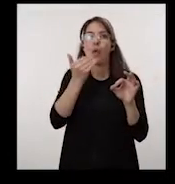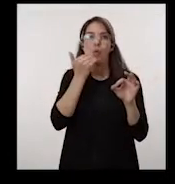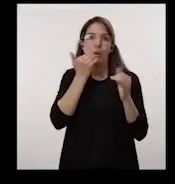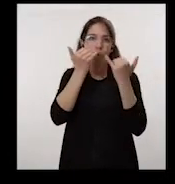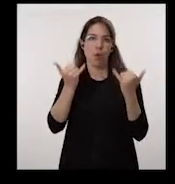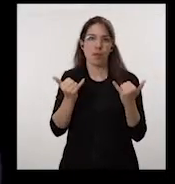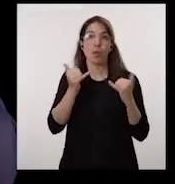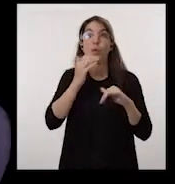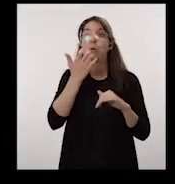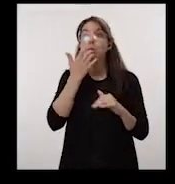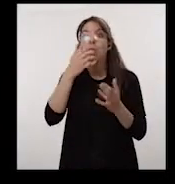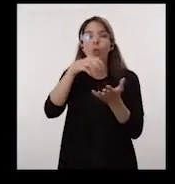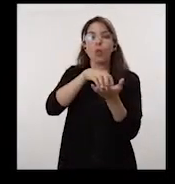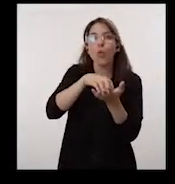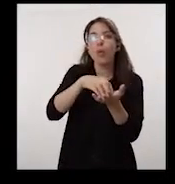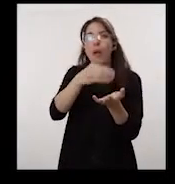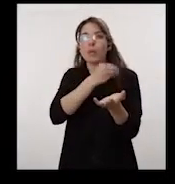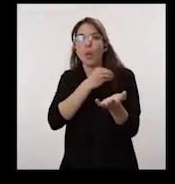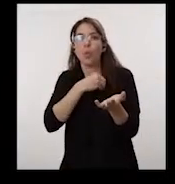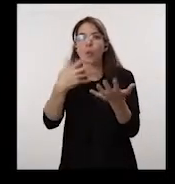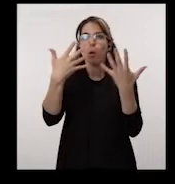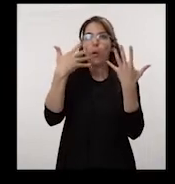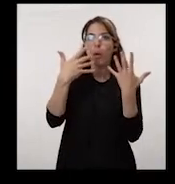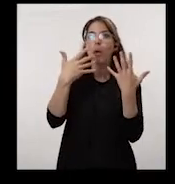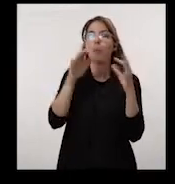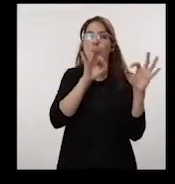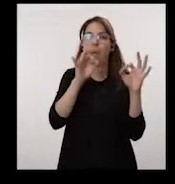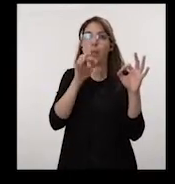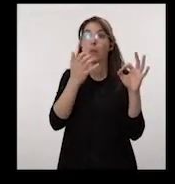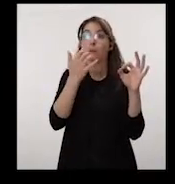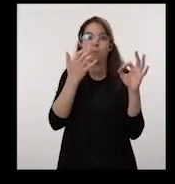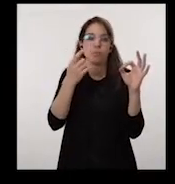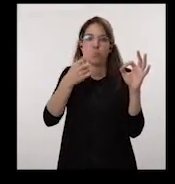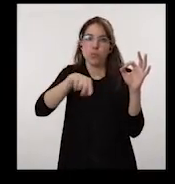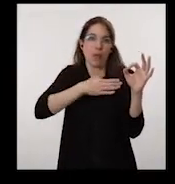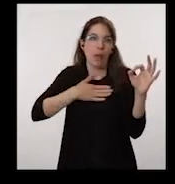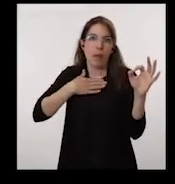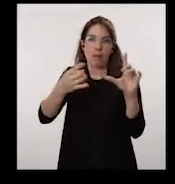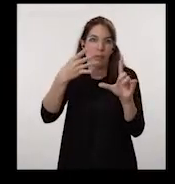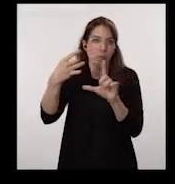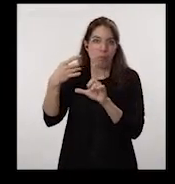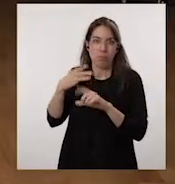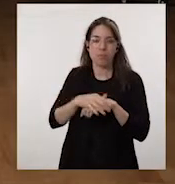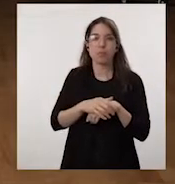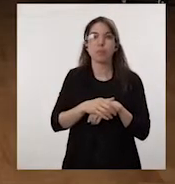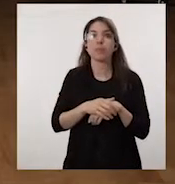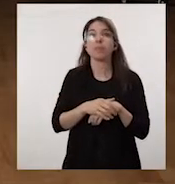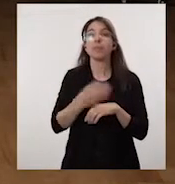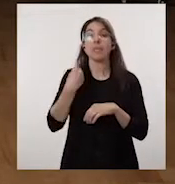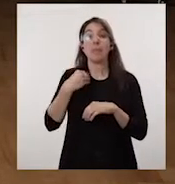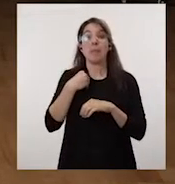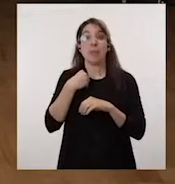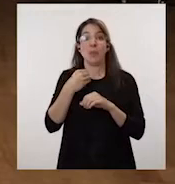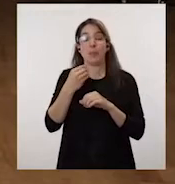aquellas dudas consultas sugerencias de cada década futuro que por lo tanto no pues estaremos encantados de recibirla vamos a sobreimpresionar